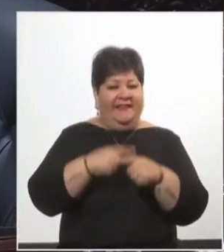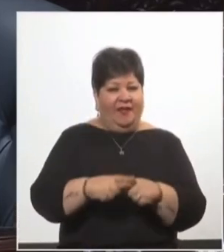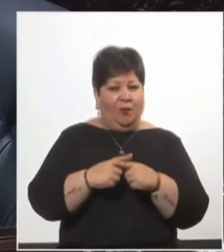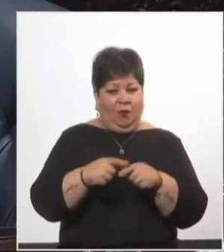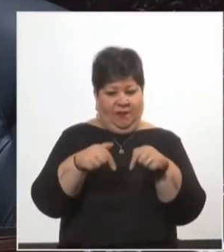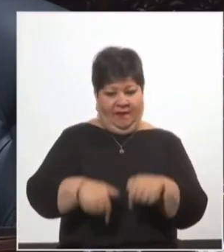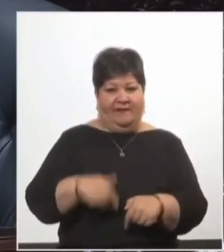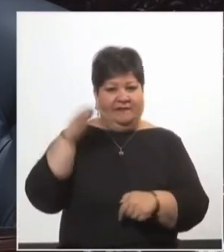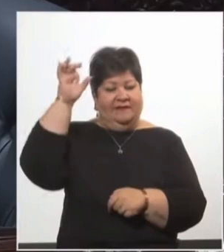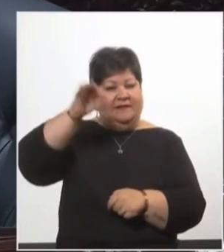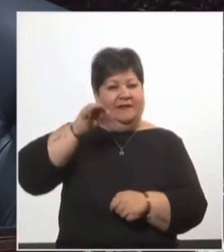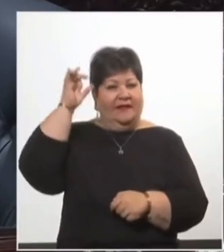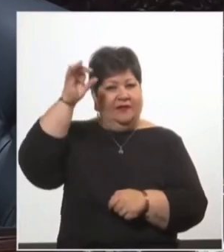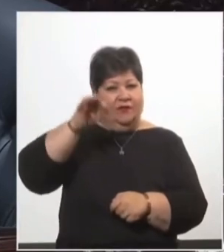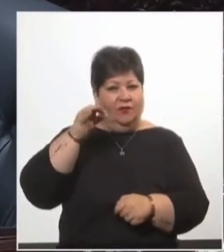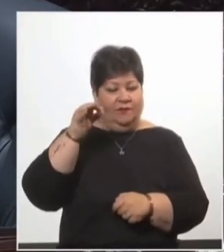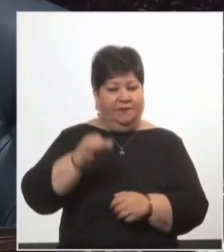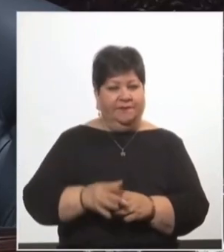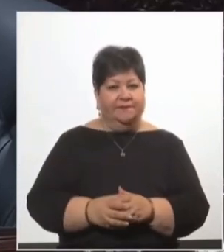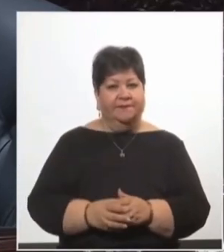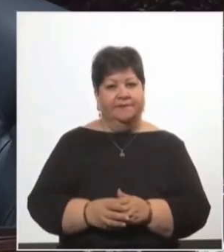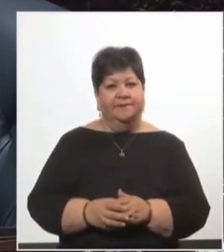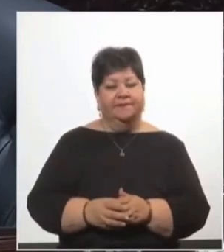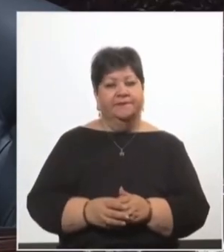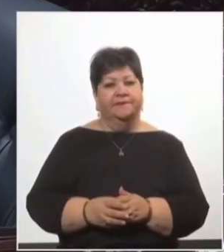el Senado.